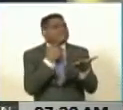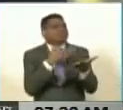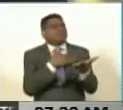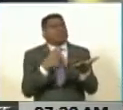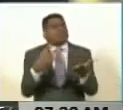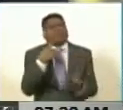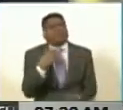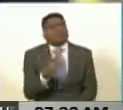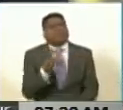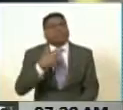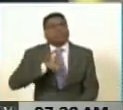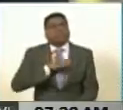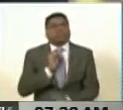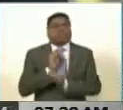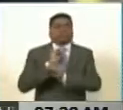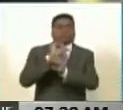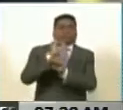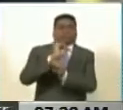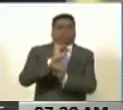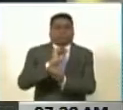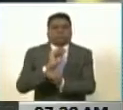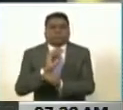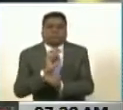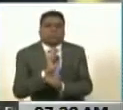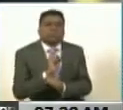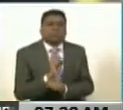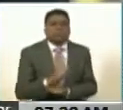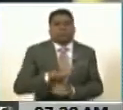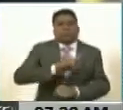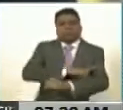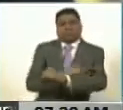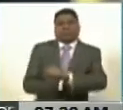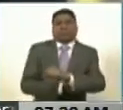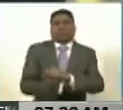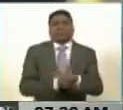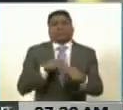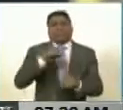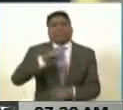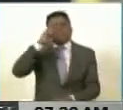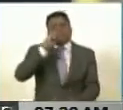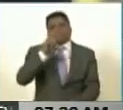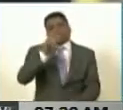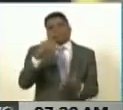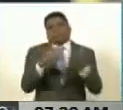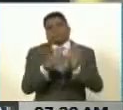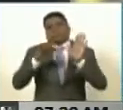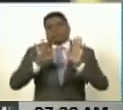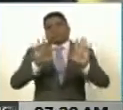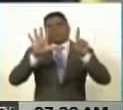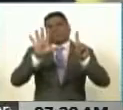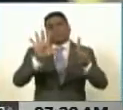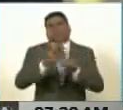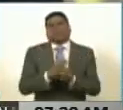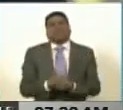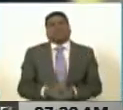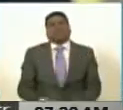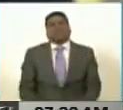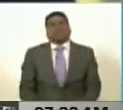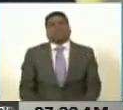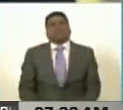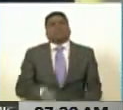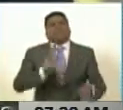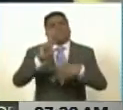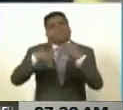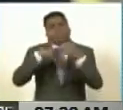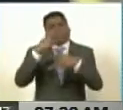decir que vamos a combatir muy duramente durante este año 2017, va a ser parte importante de nuestra gestión, el retardo procesal.